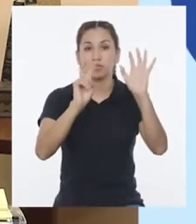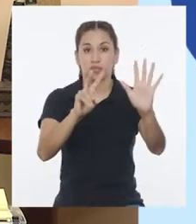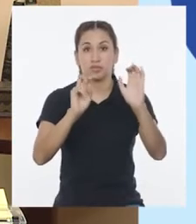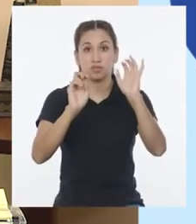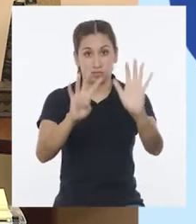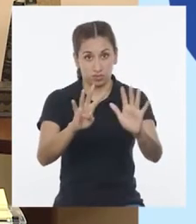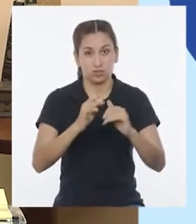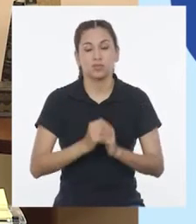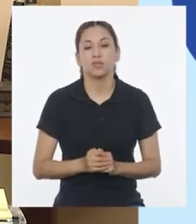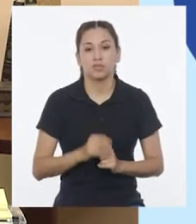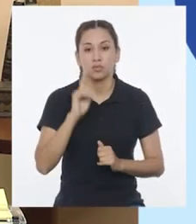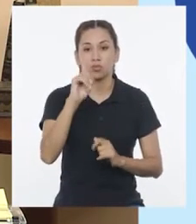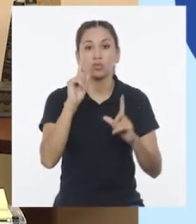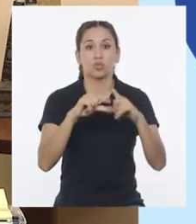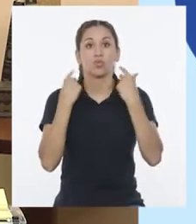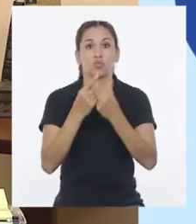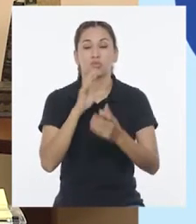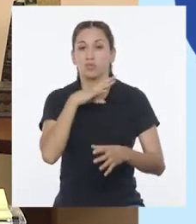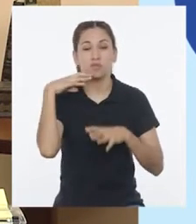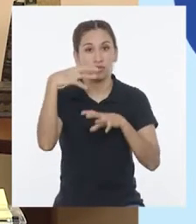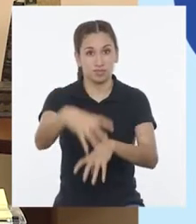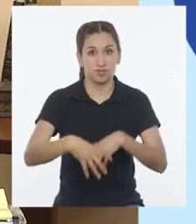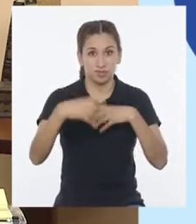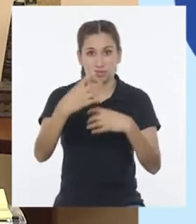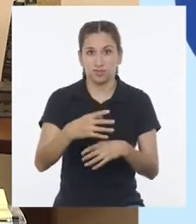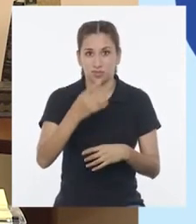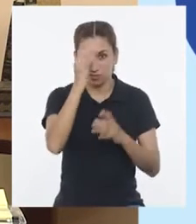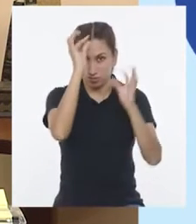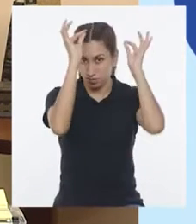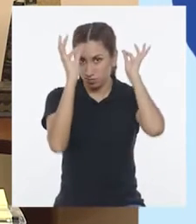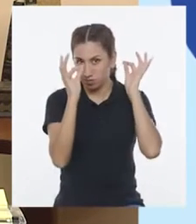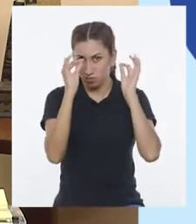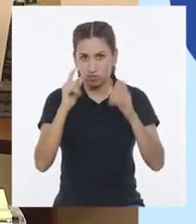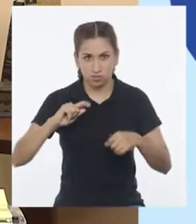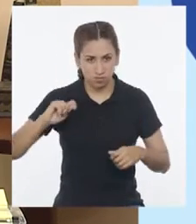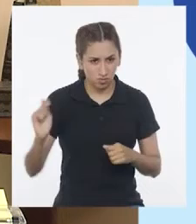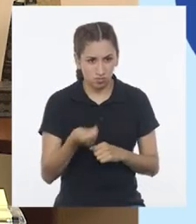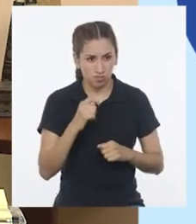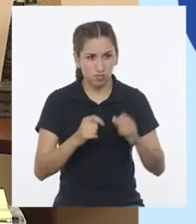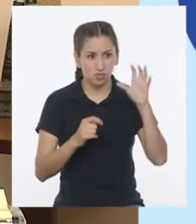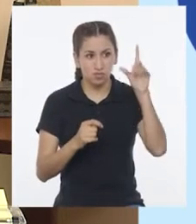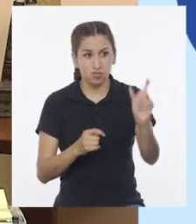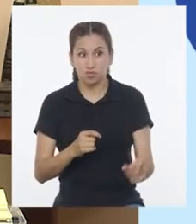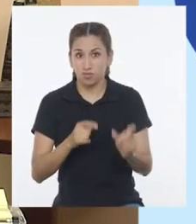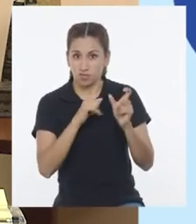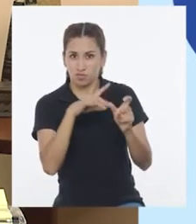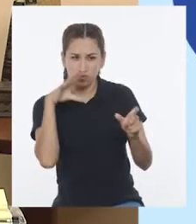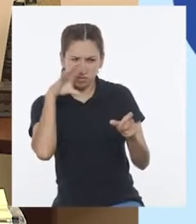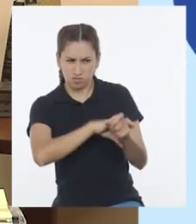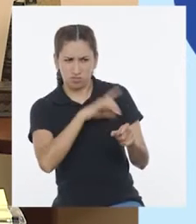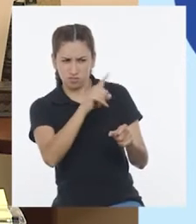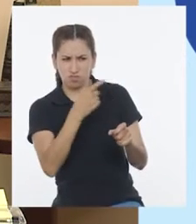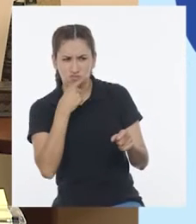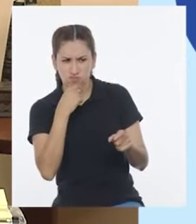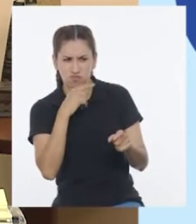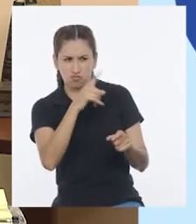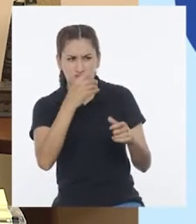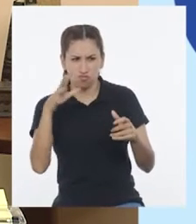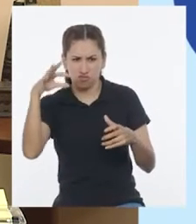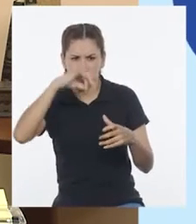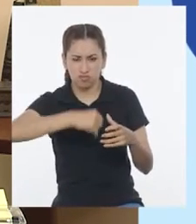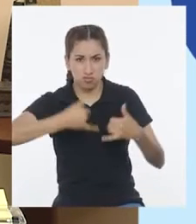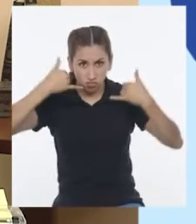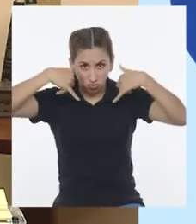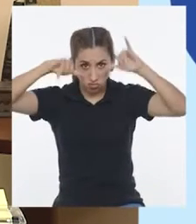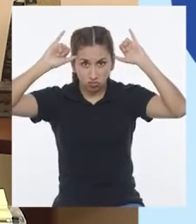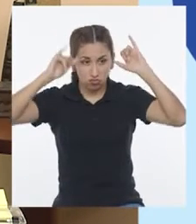un caso del año 1979. Un grupo de ronda del caserío San Antonio detuvo a un individuo